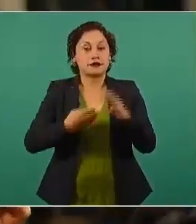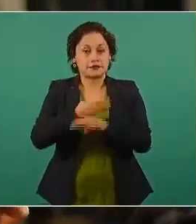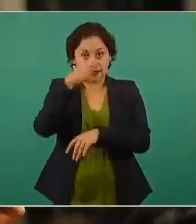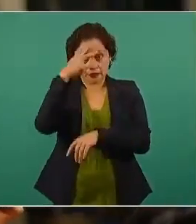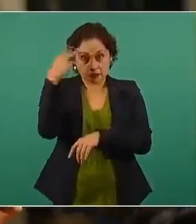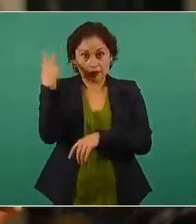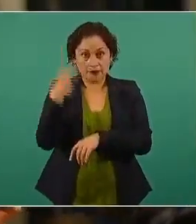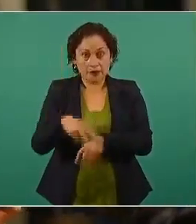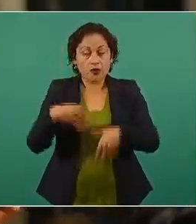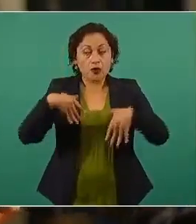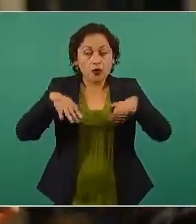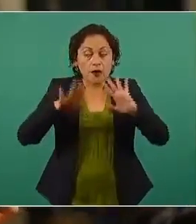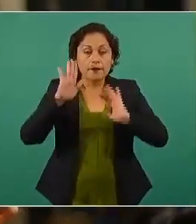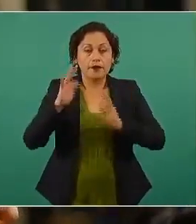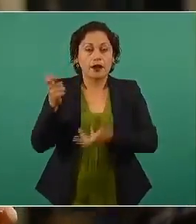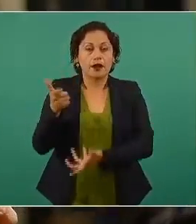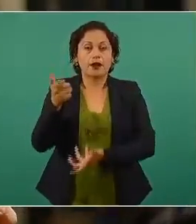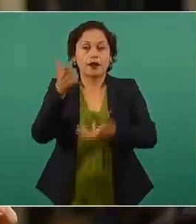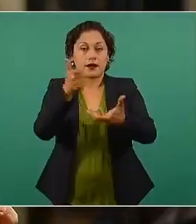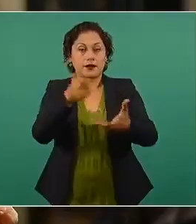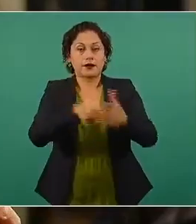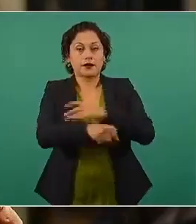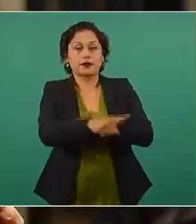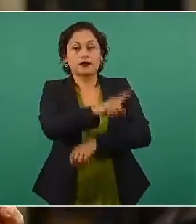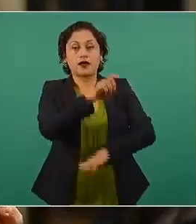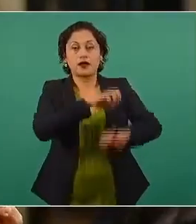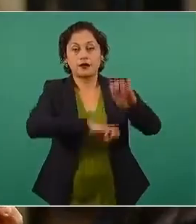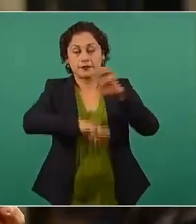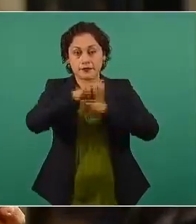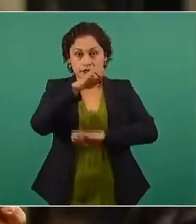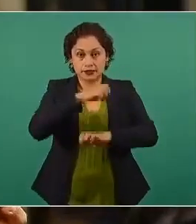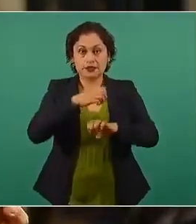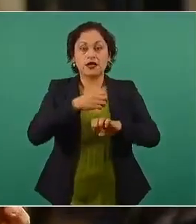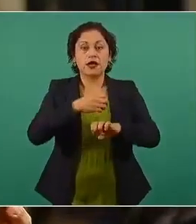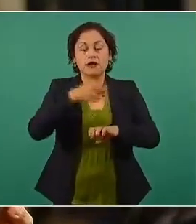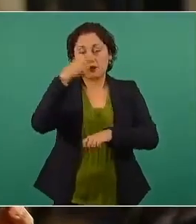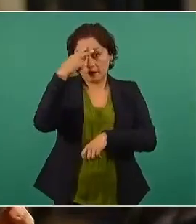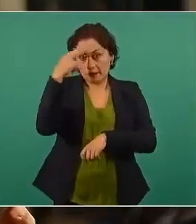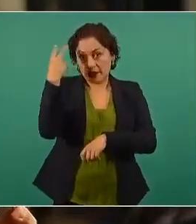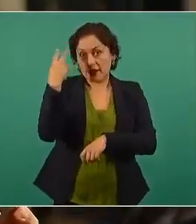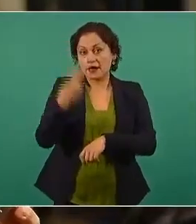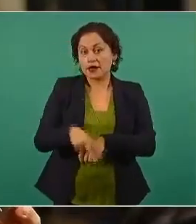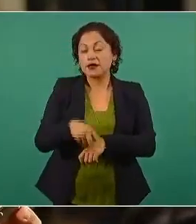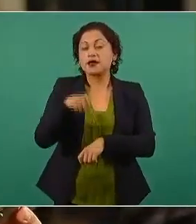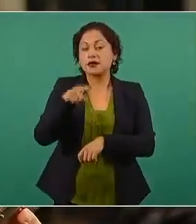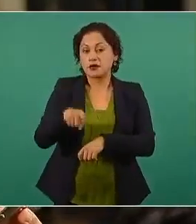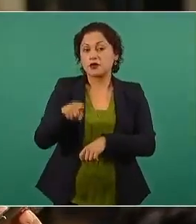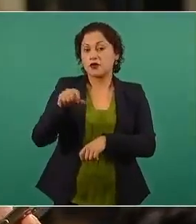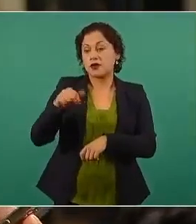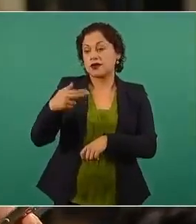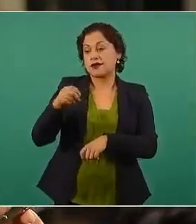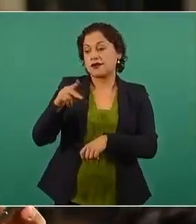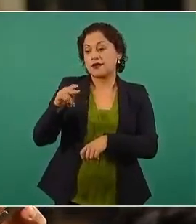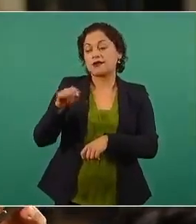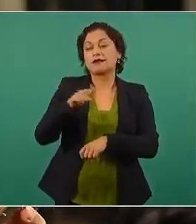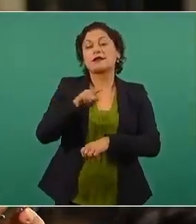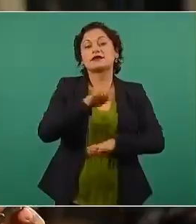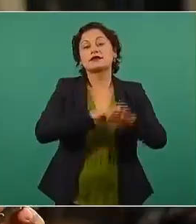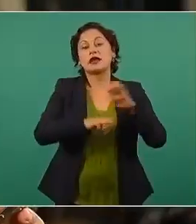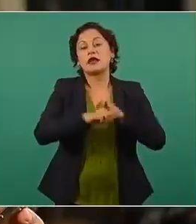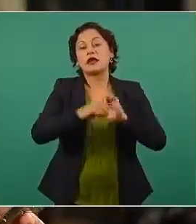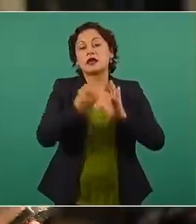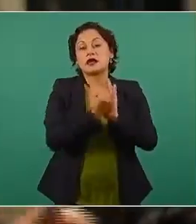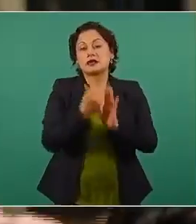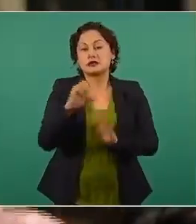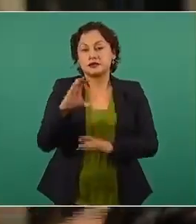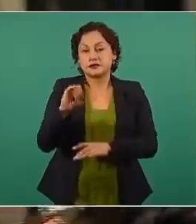licitación directa a la empresa de un supuesto empresario mexiquense llamado Fernando Flores Fernández, denominada Cifo Technologies. Los ejemplos